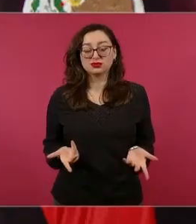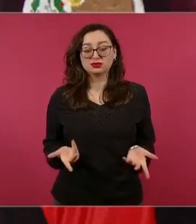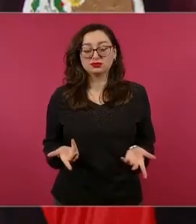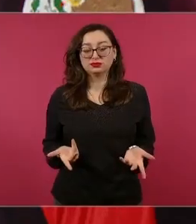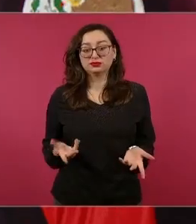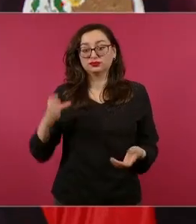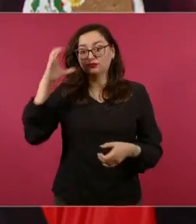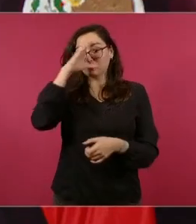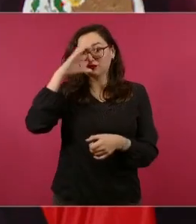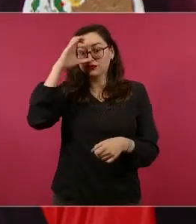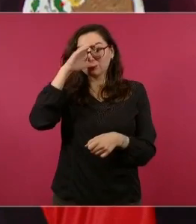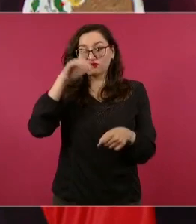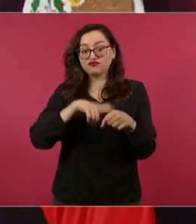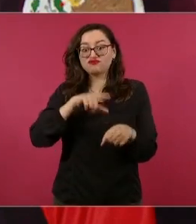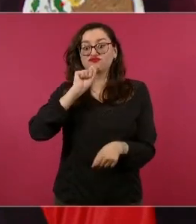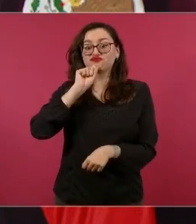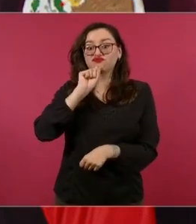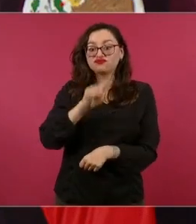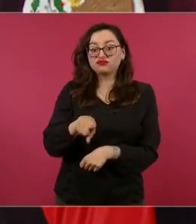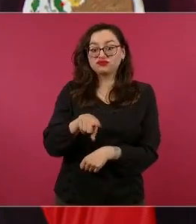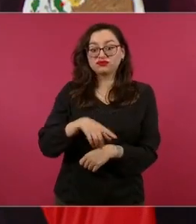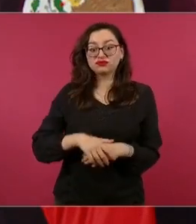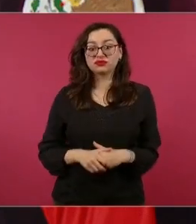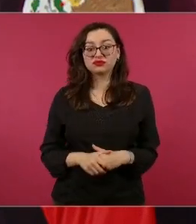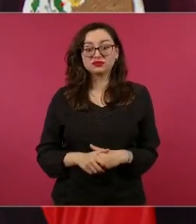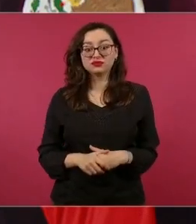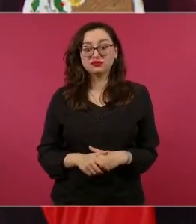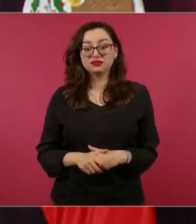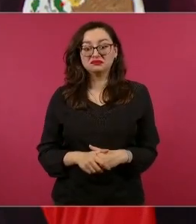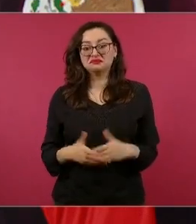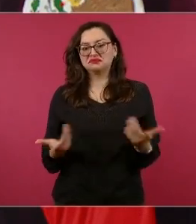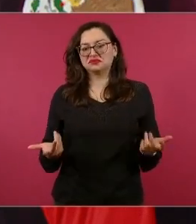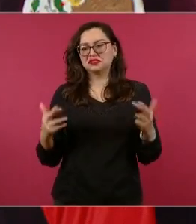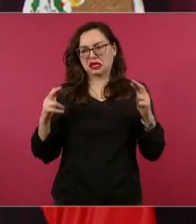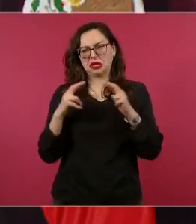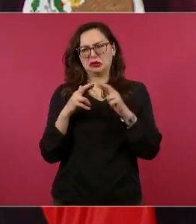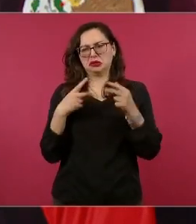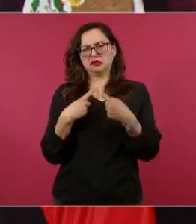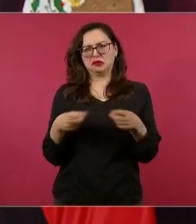de cultura, si acaso alguna diferencia en lo religioso,